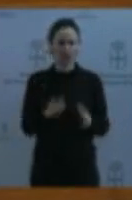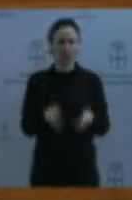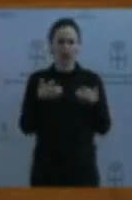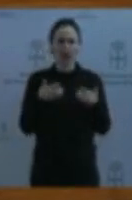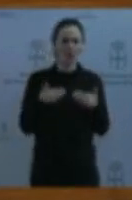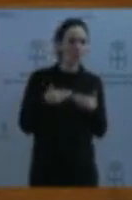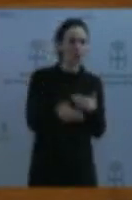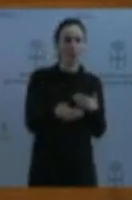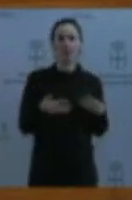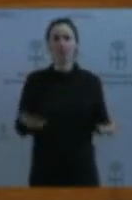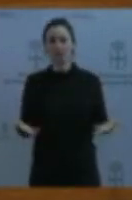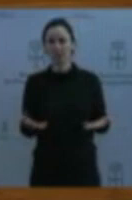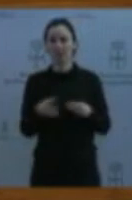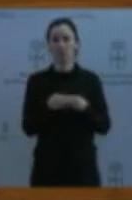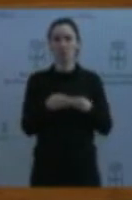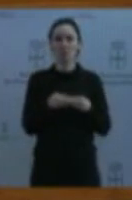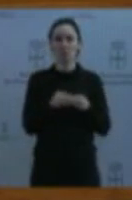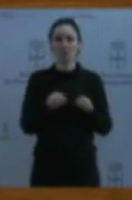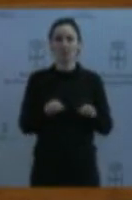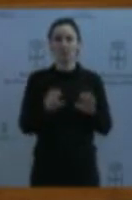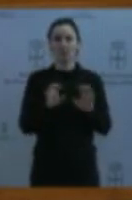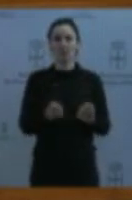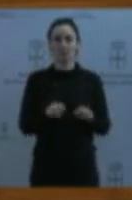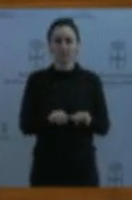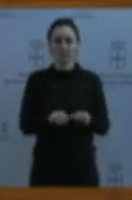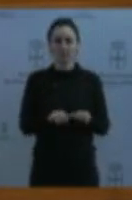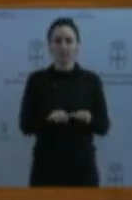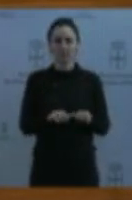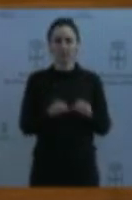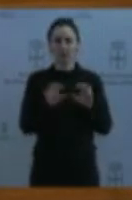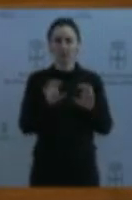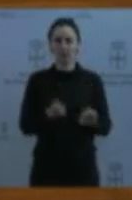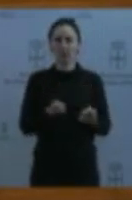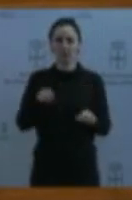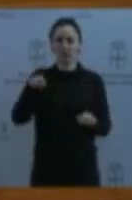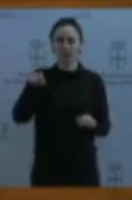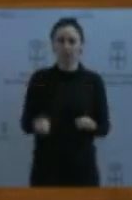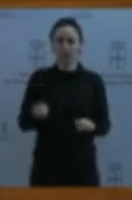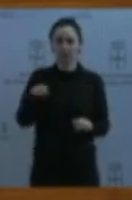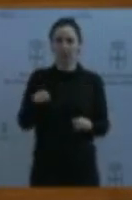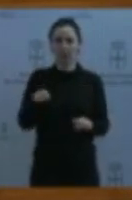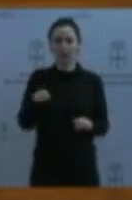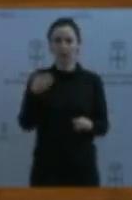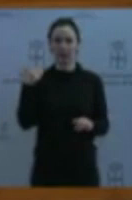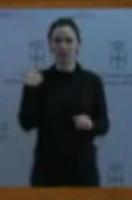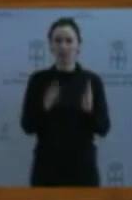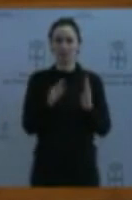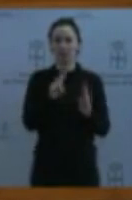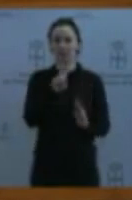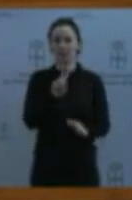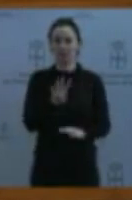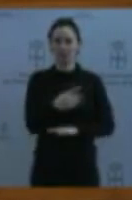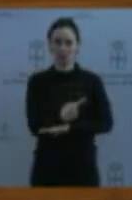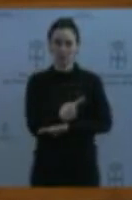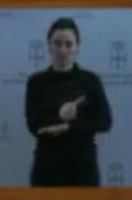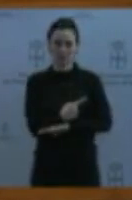el equipo de aquella época, ¿no?, con aquellas tarjetas perforadas y después de 24 horas de trabajo interminable llegan a la conclusión